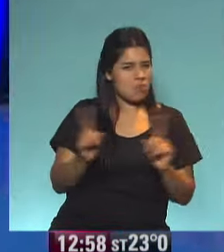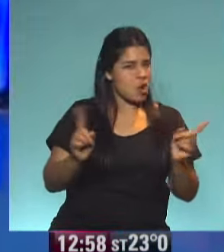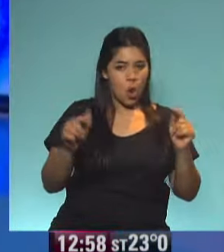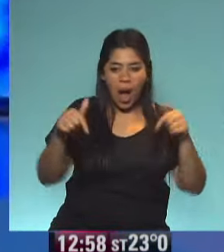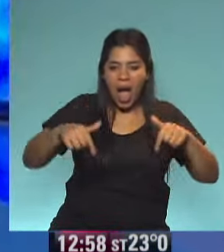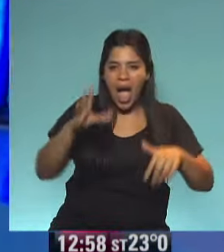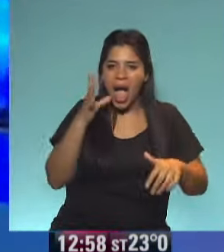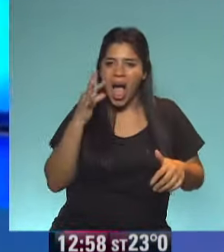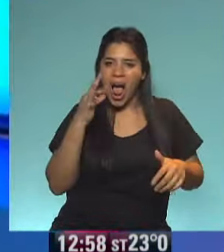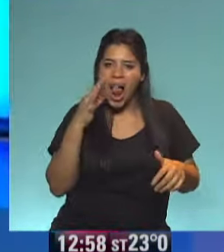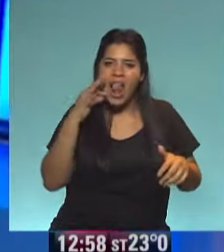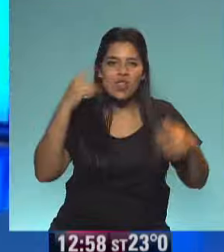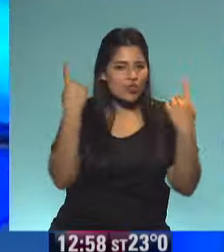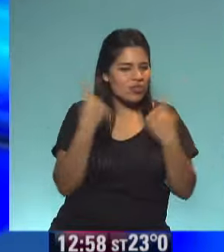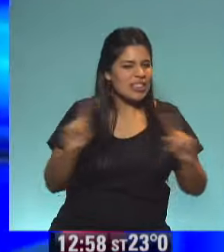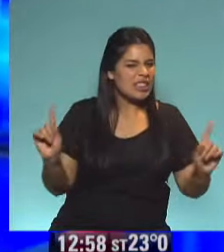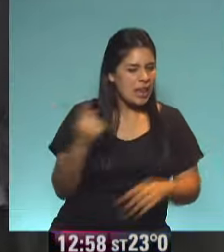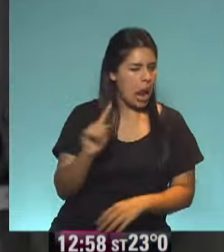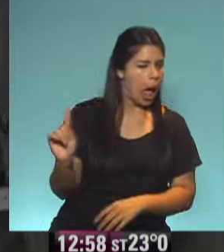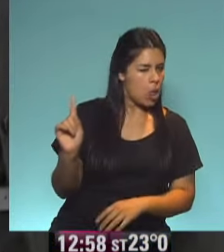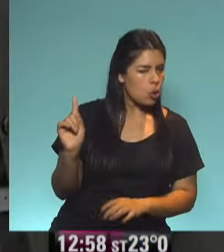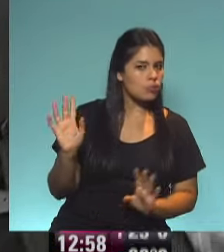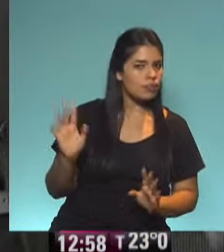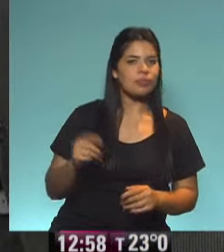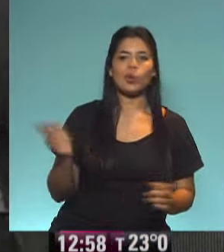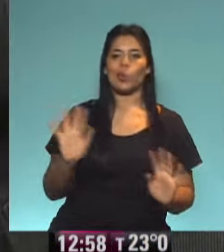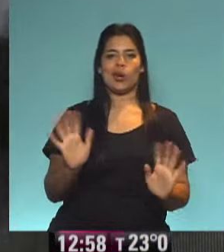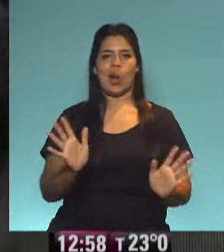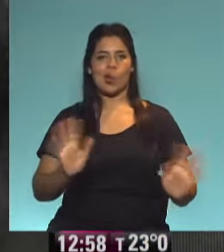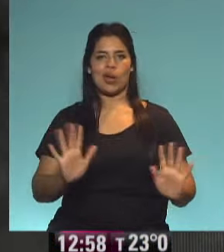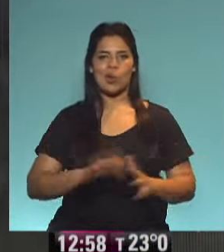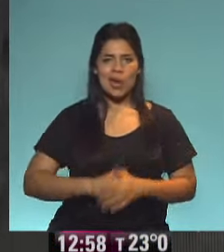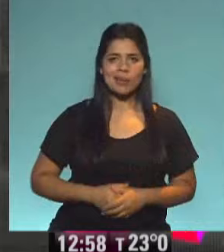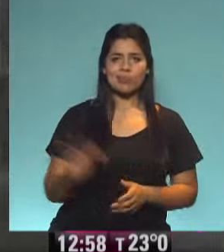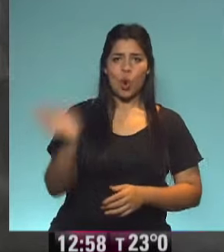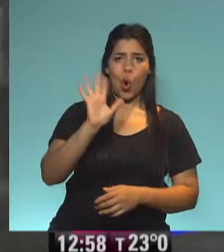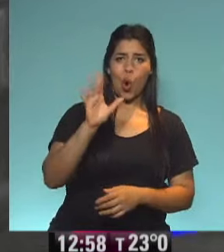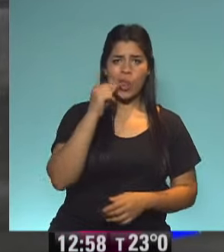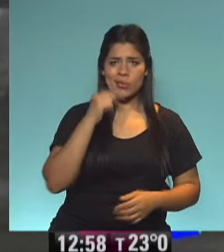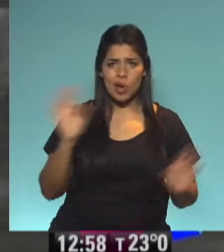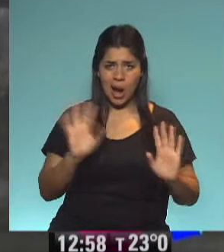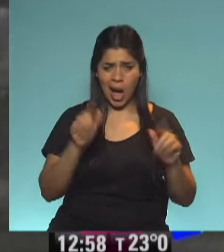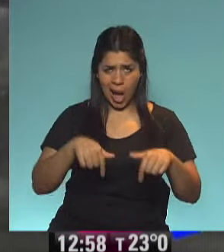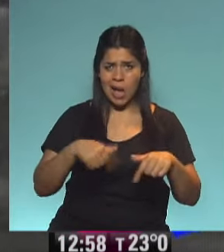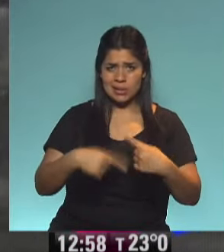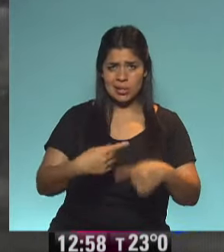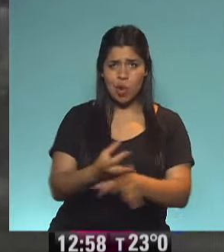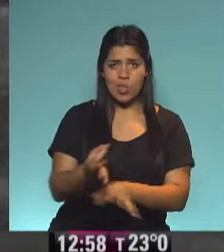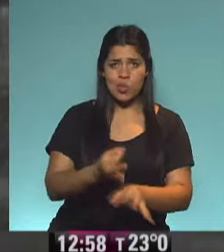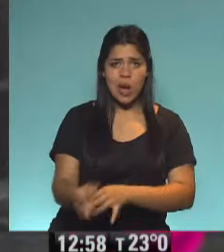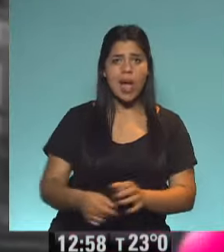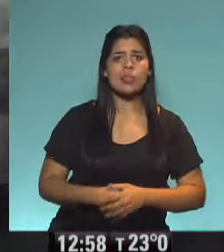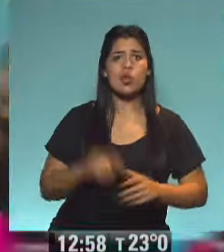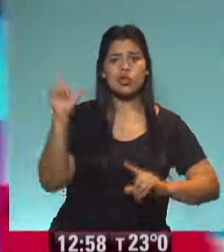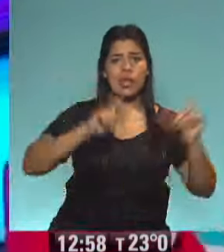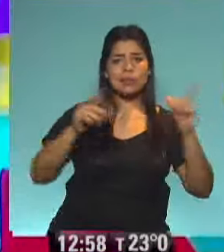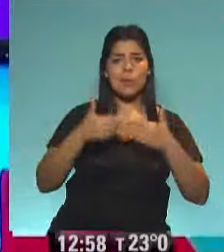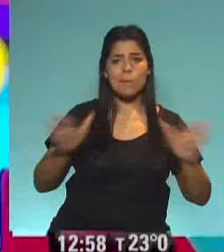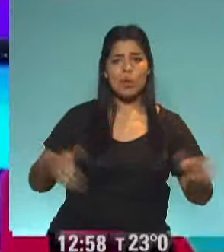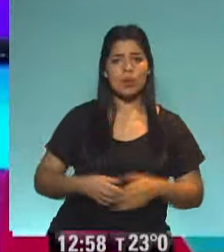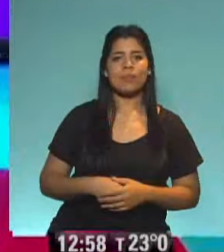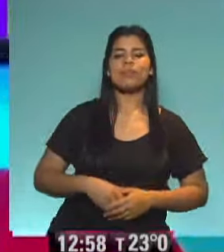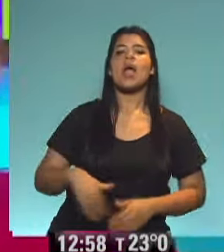algo raro esconde. Hola señor, seguimos educando la televisión pública.